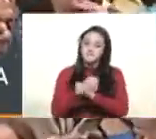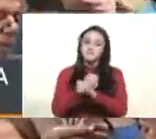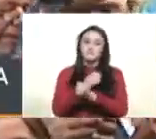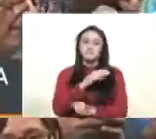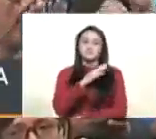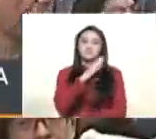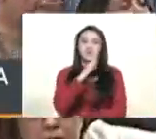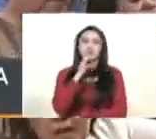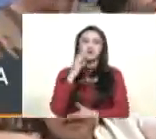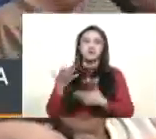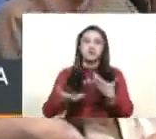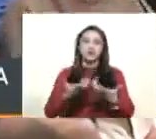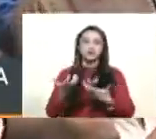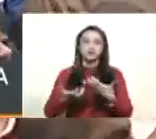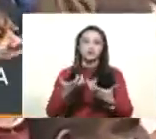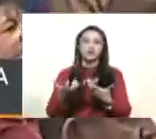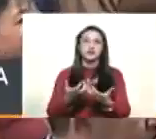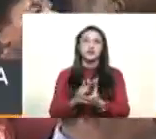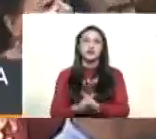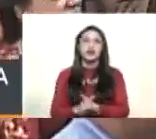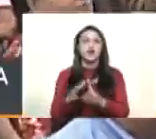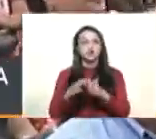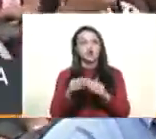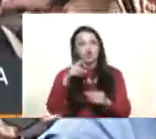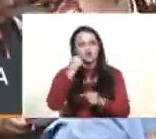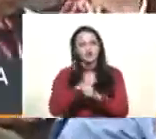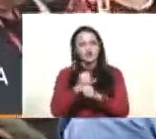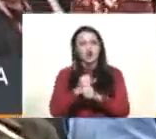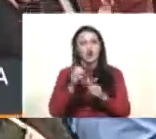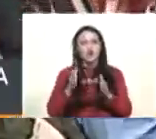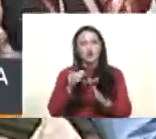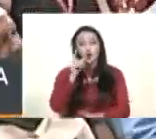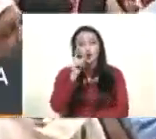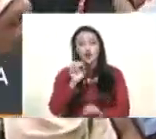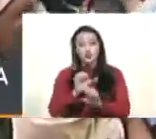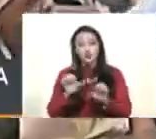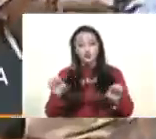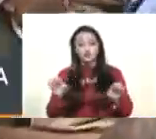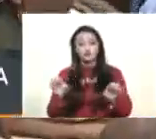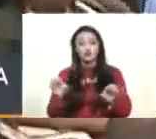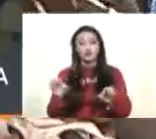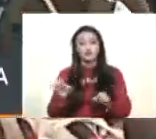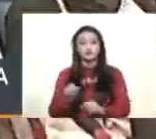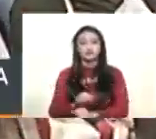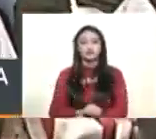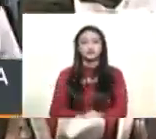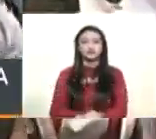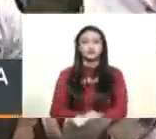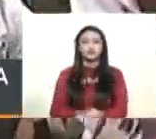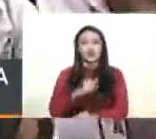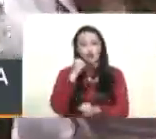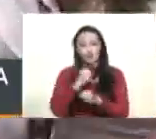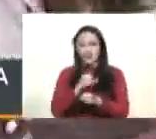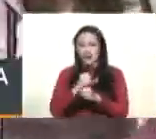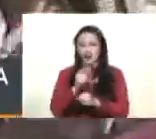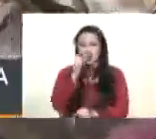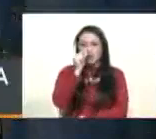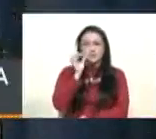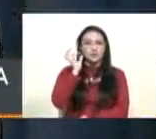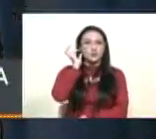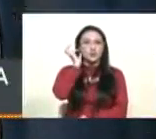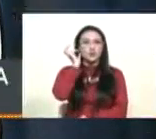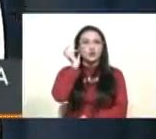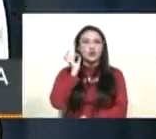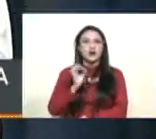cocineras, y a todos los trabajadores y trabajadoras de la educación, a los obreros, a las obreras,